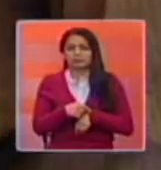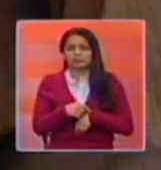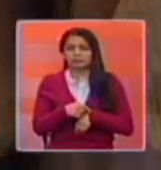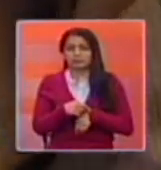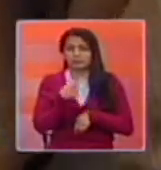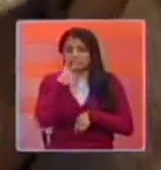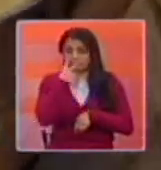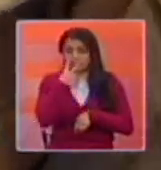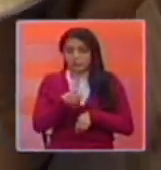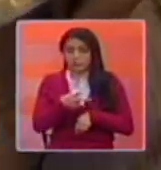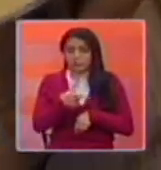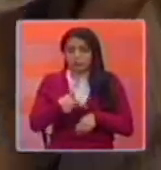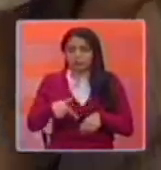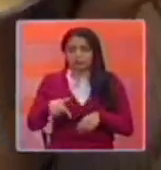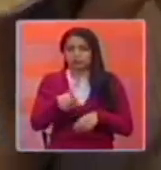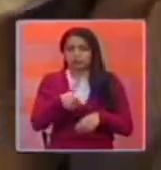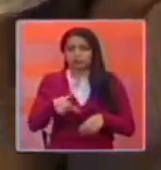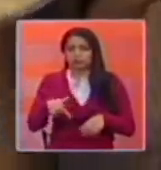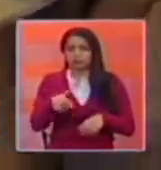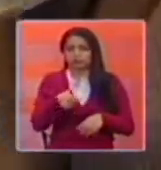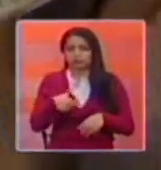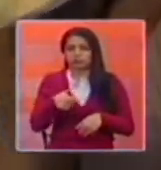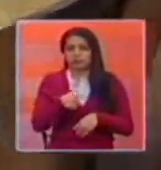Miren, esto es muy sencillo.